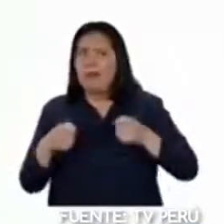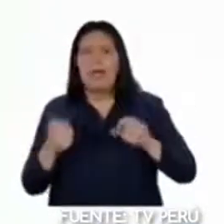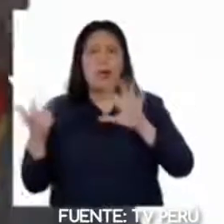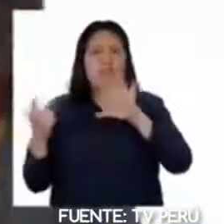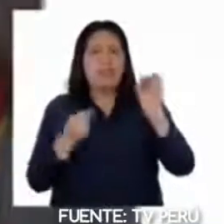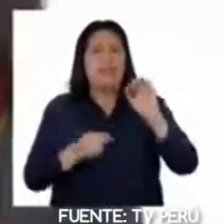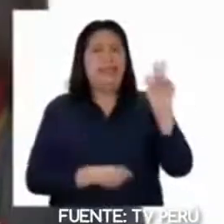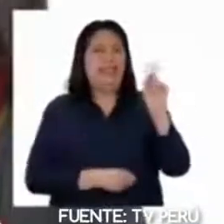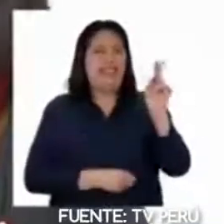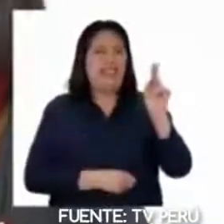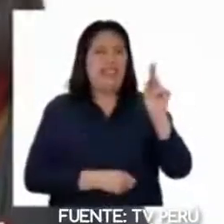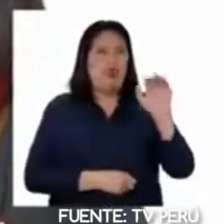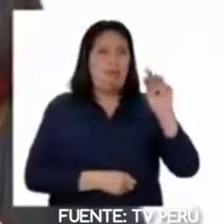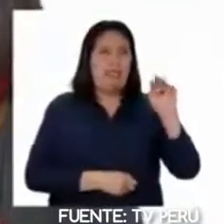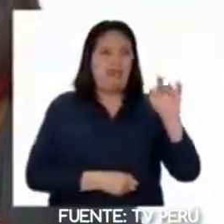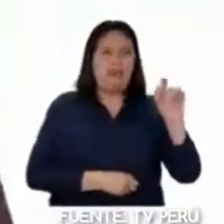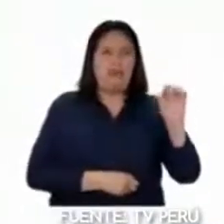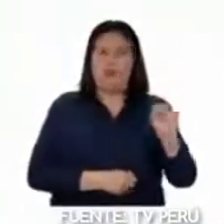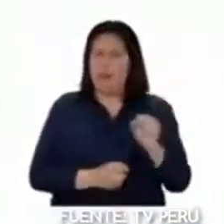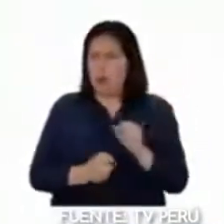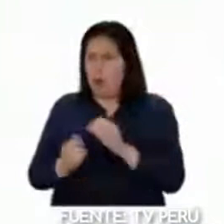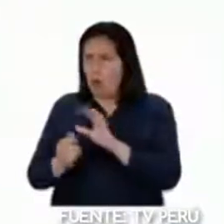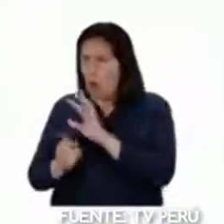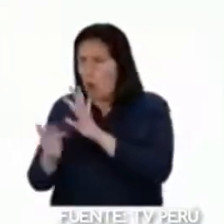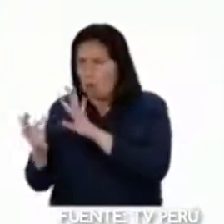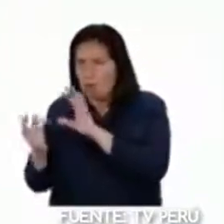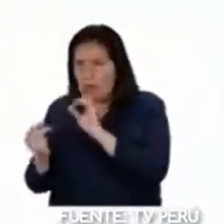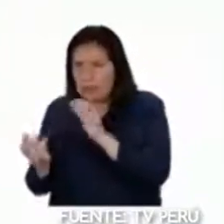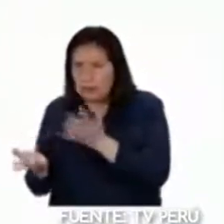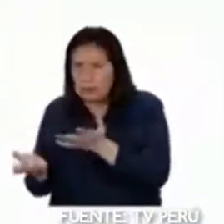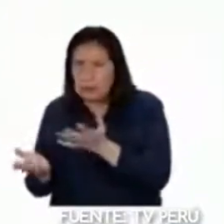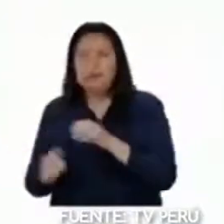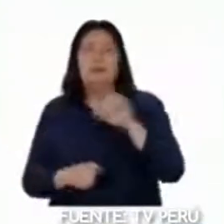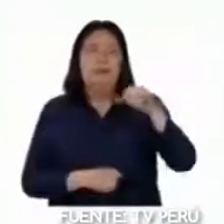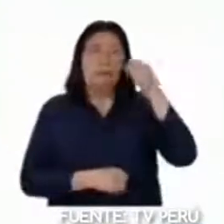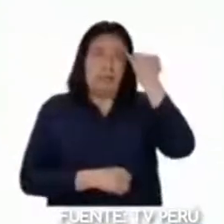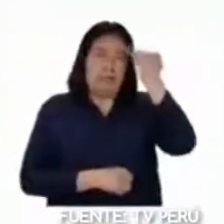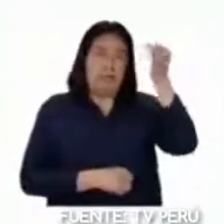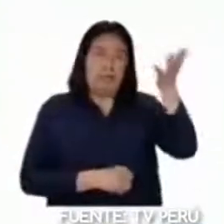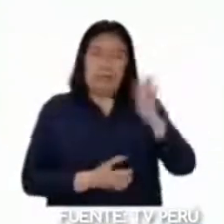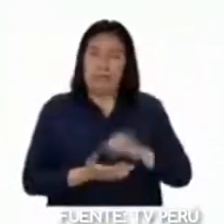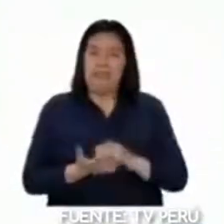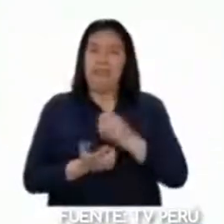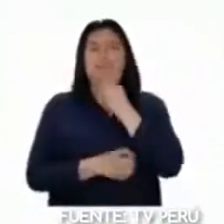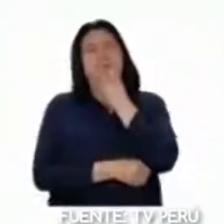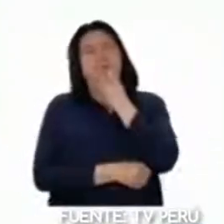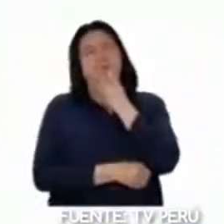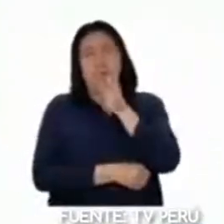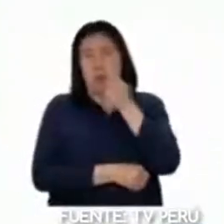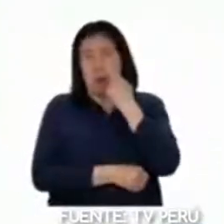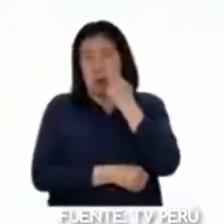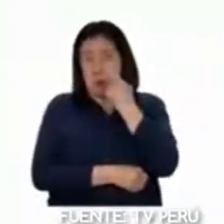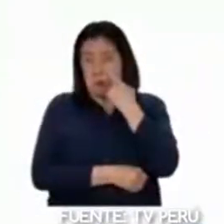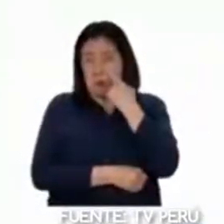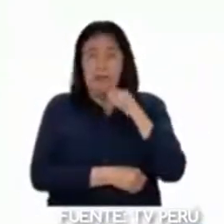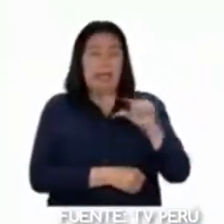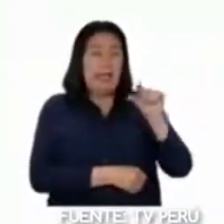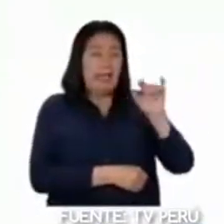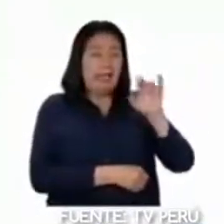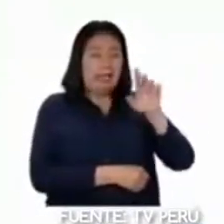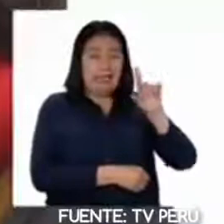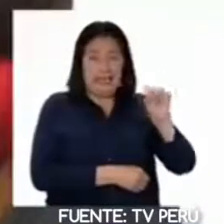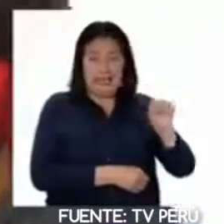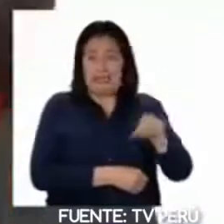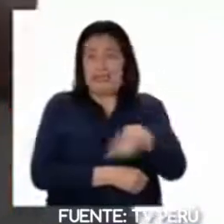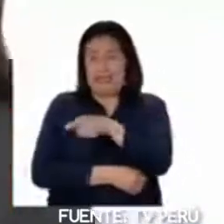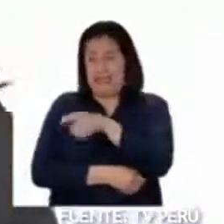80 kilómetros. ¿80 kilómetros? Sí, y para que tengan una idea, ¿conocen a Gladys Tejeda o a Cristian